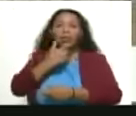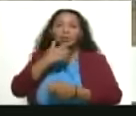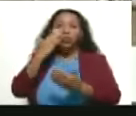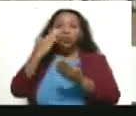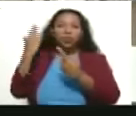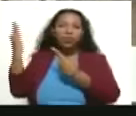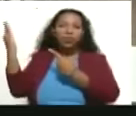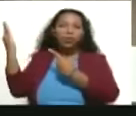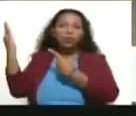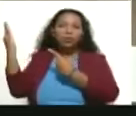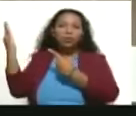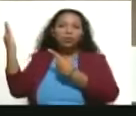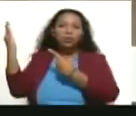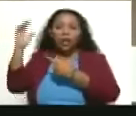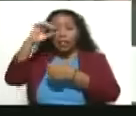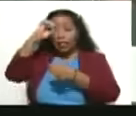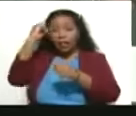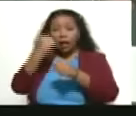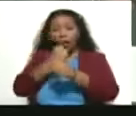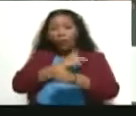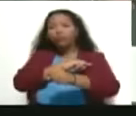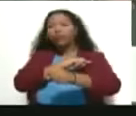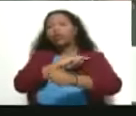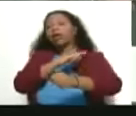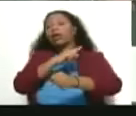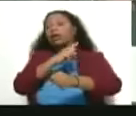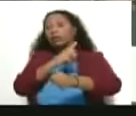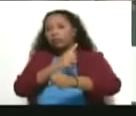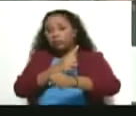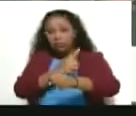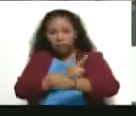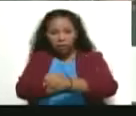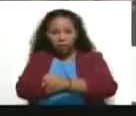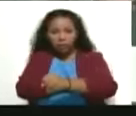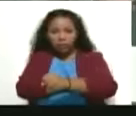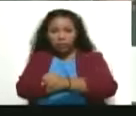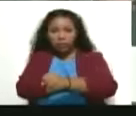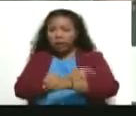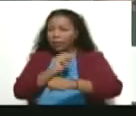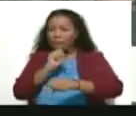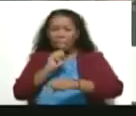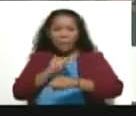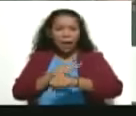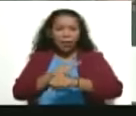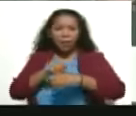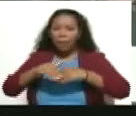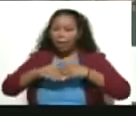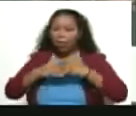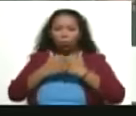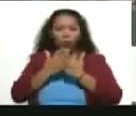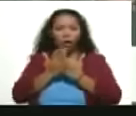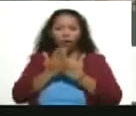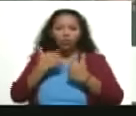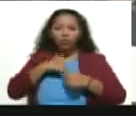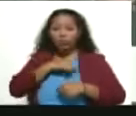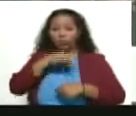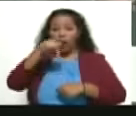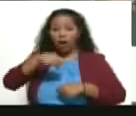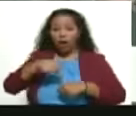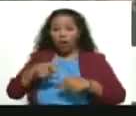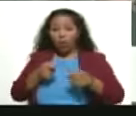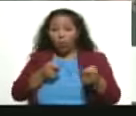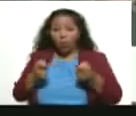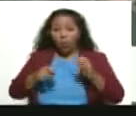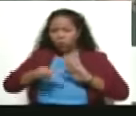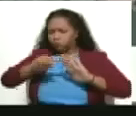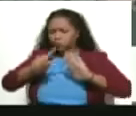de un trabajo arduo durante tempranas horas de la madrugada, se tiene el control total